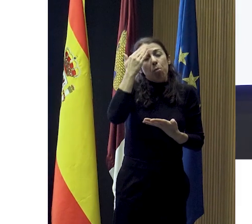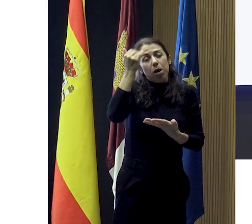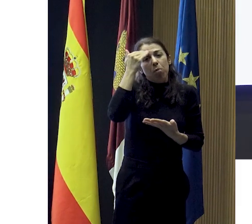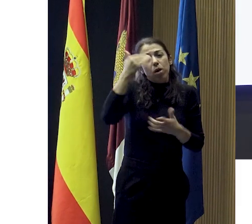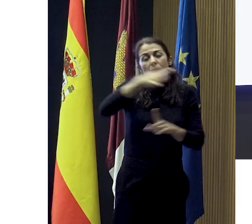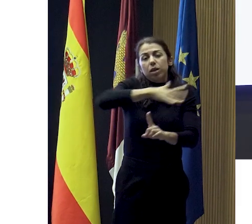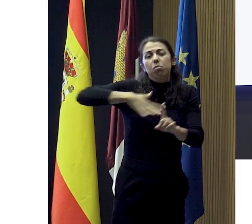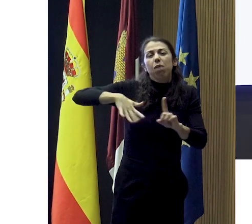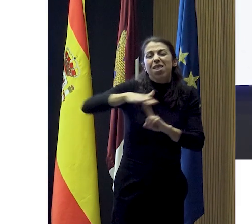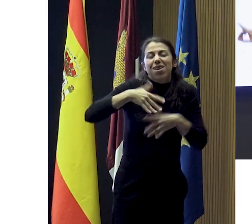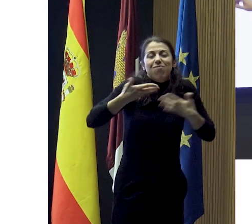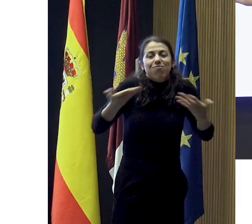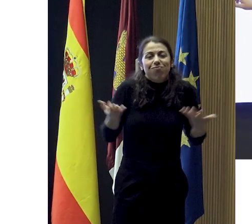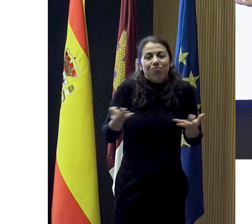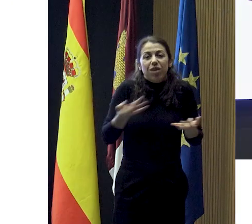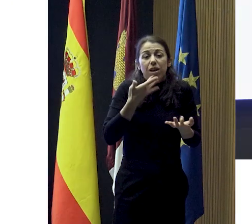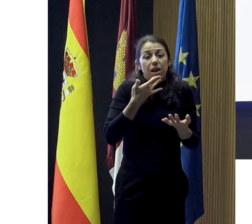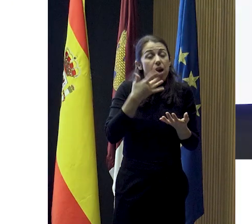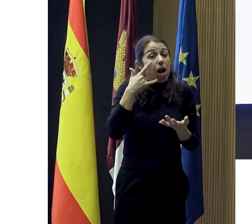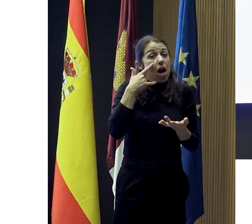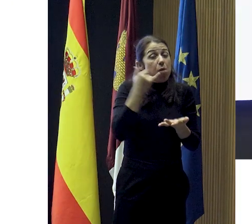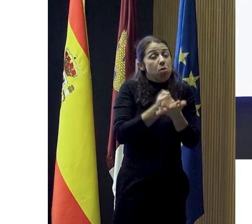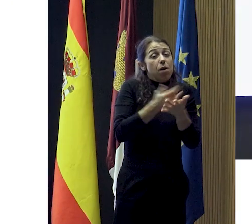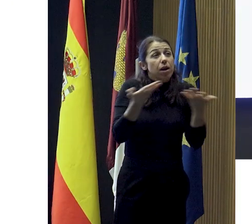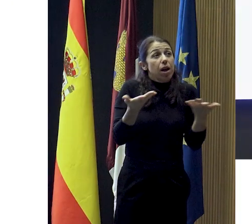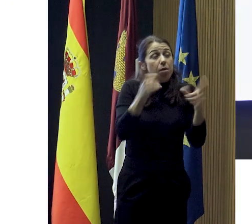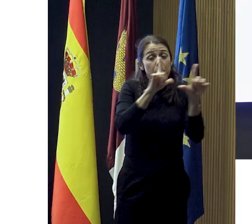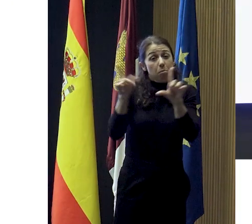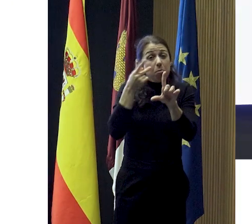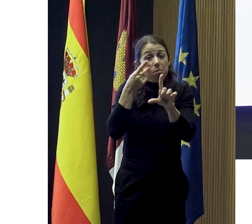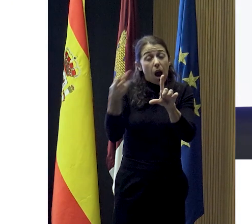espacial? Entonces, en este experimento, lo que hacen, veis ahí, es